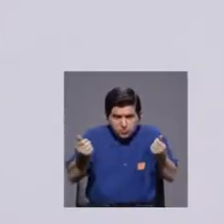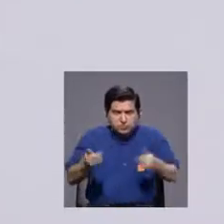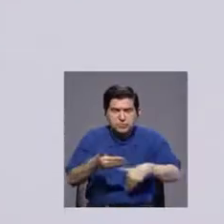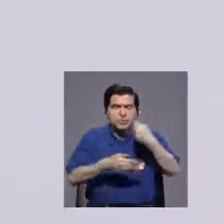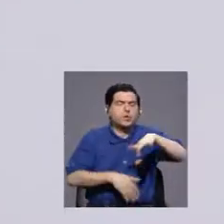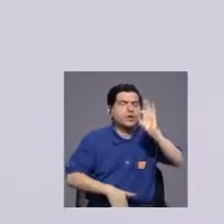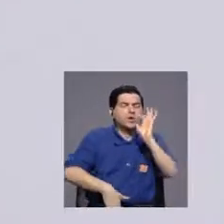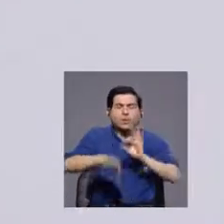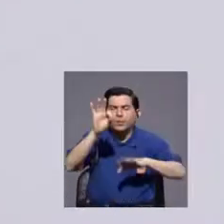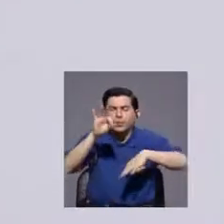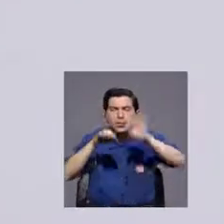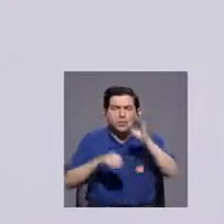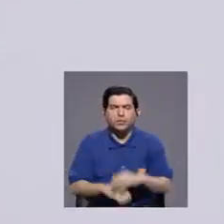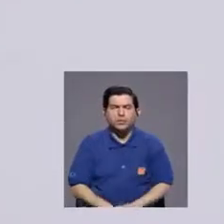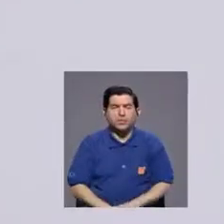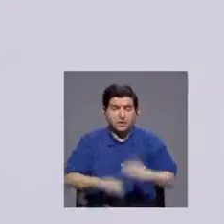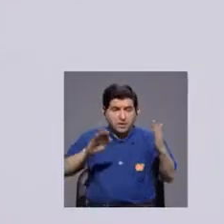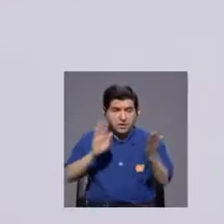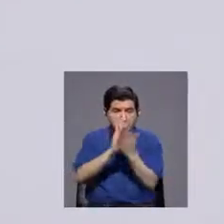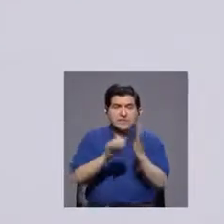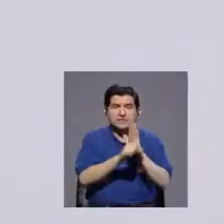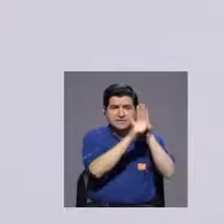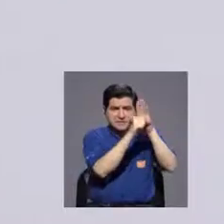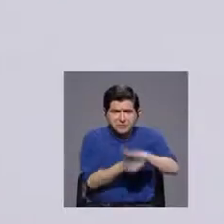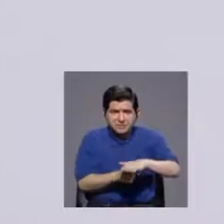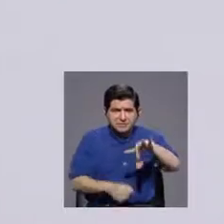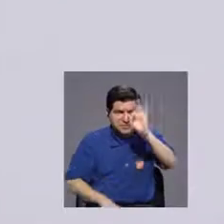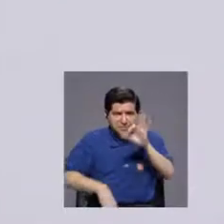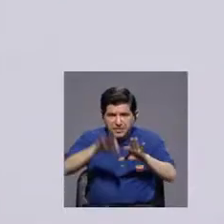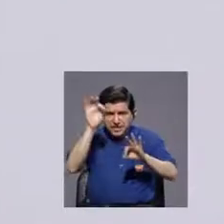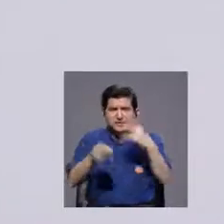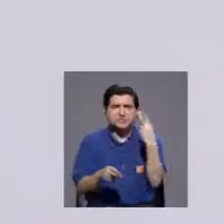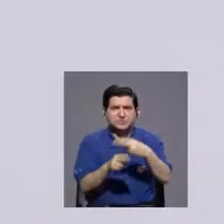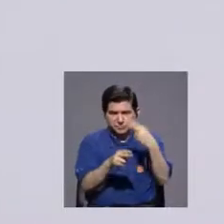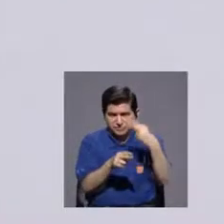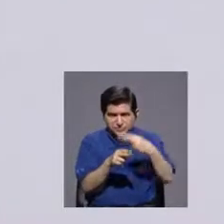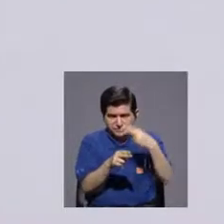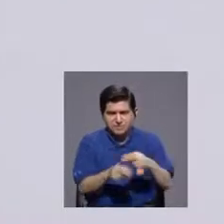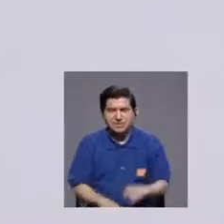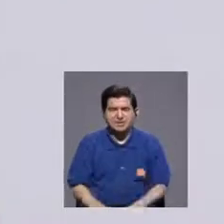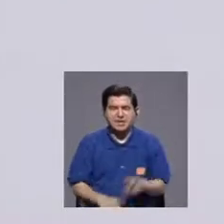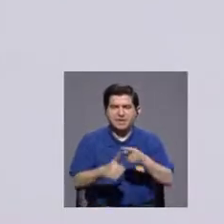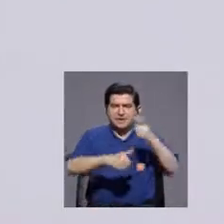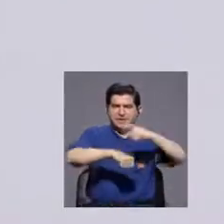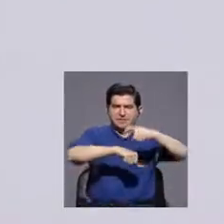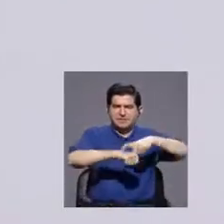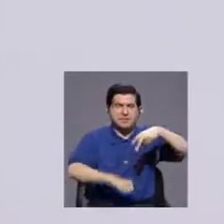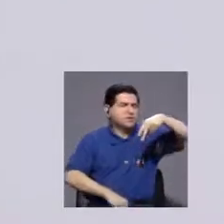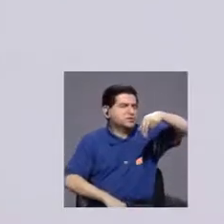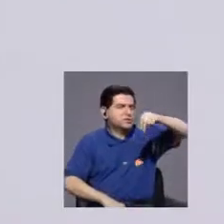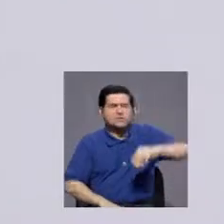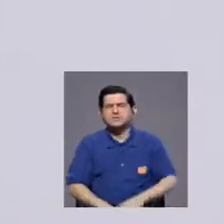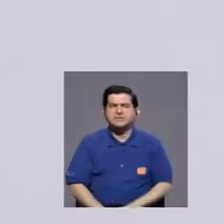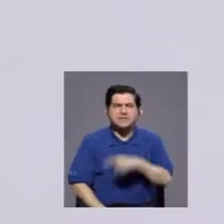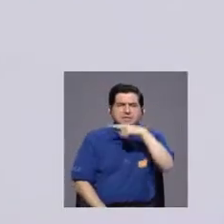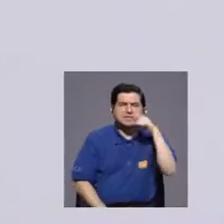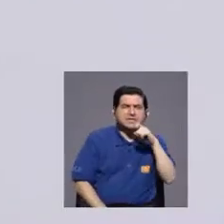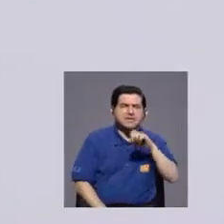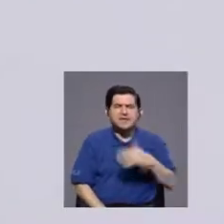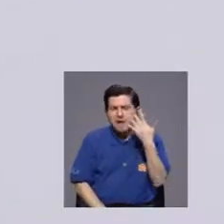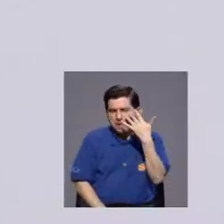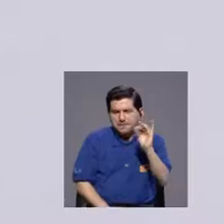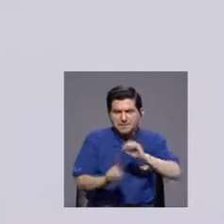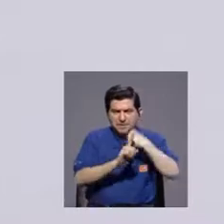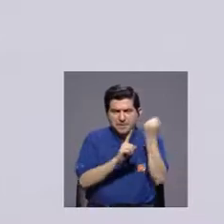seleccionando expone a factores de presión de selección que llamamos nosotros a preliminar la salinidad sequía simulamos condiciones